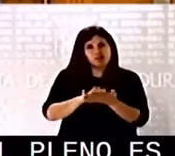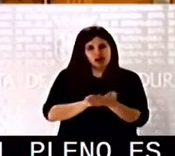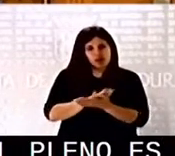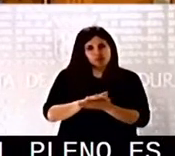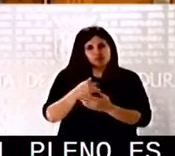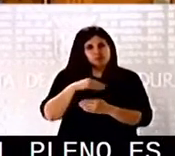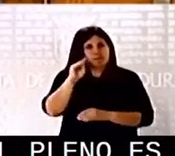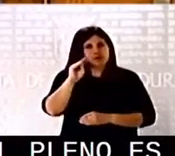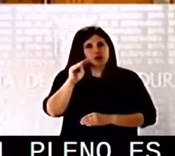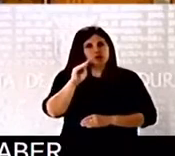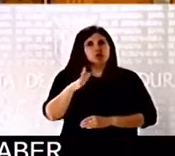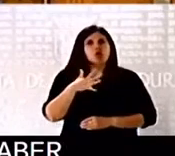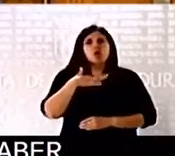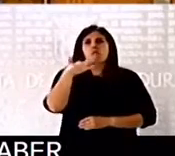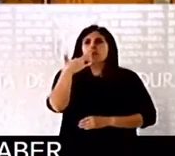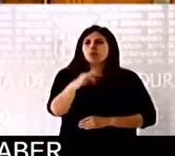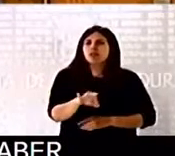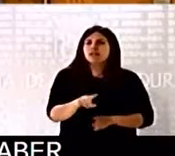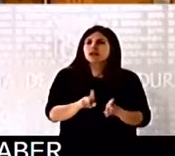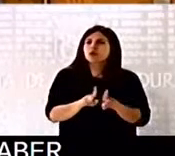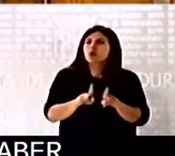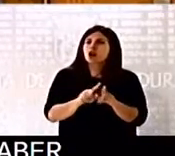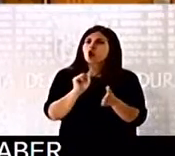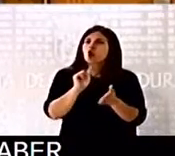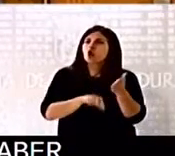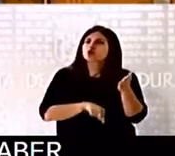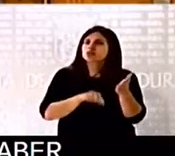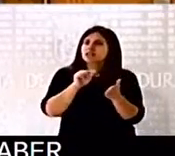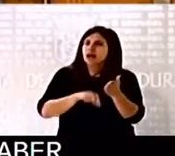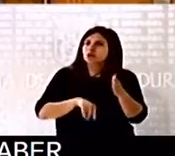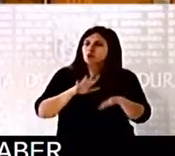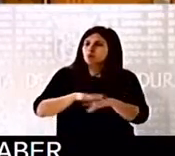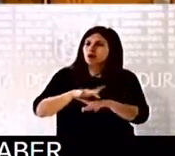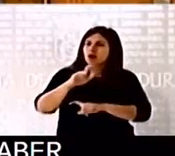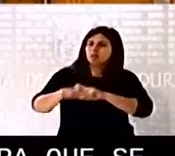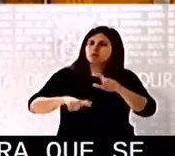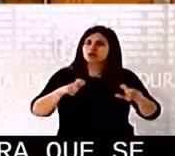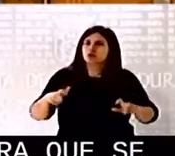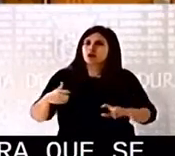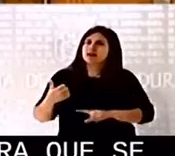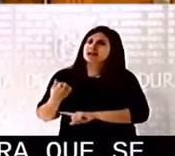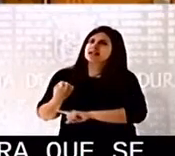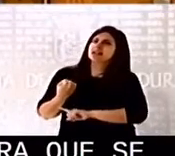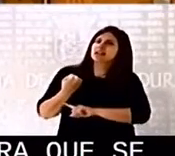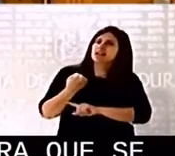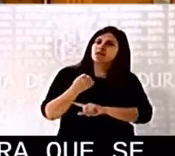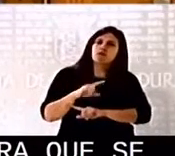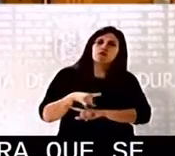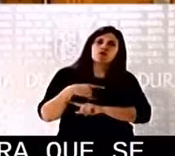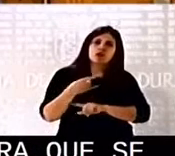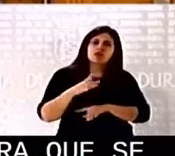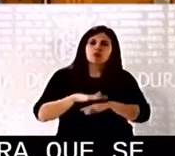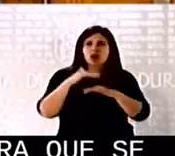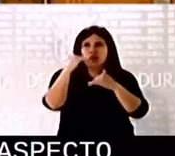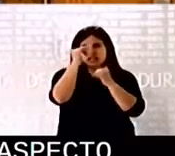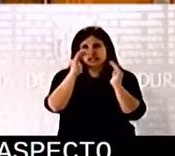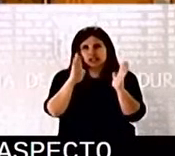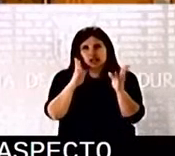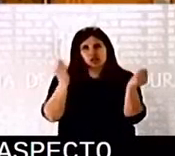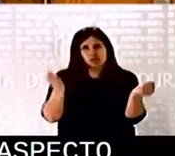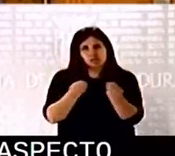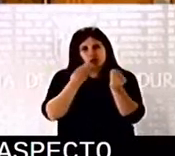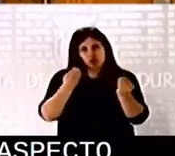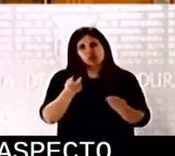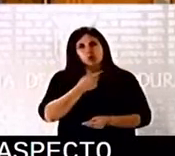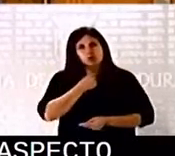haber posibilidad de contratos de refuerzo para que se pueda garantizar la asistencia. En este aspecto también nos gustaría